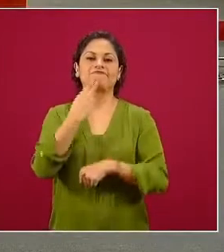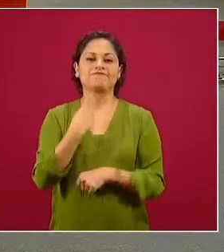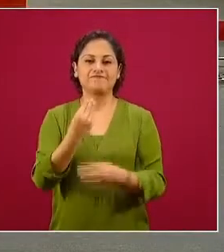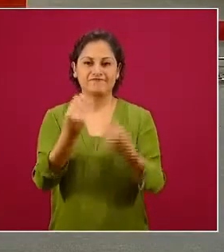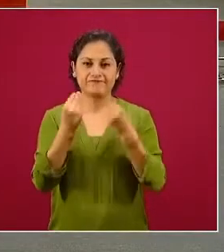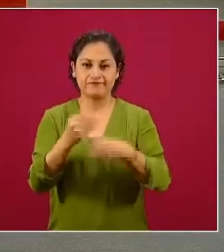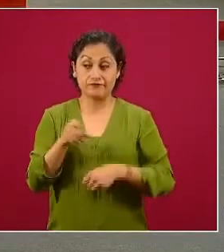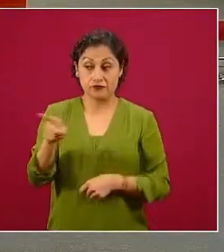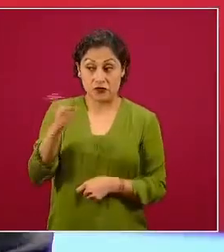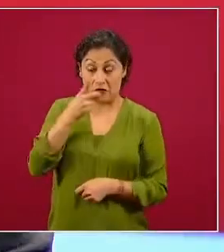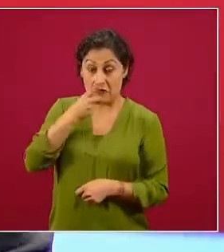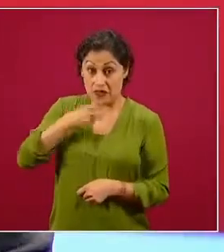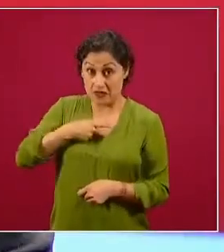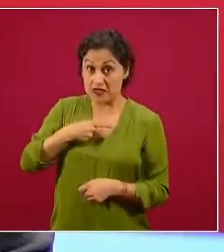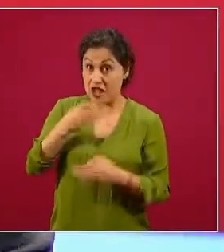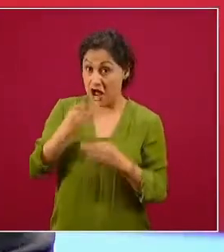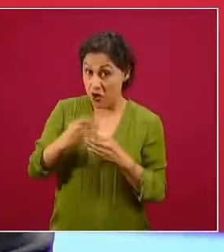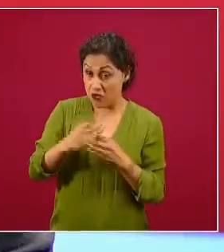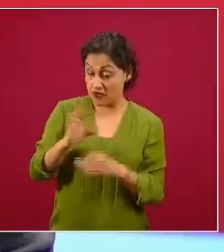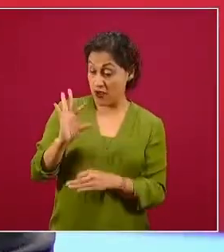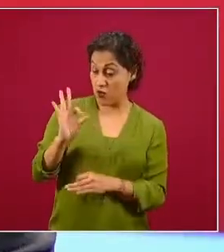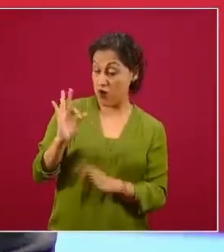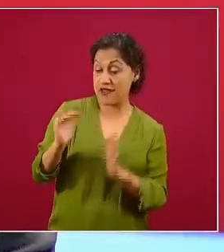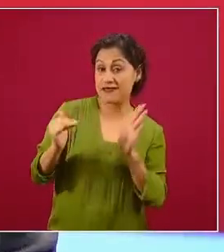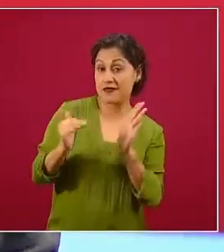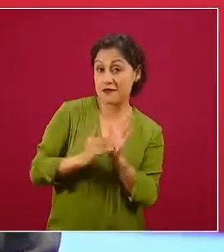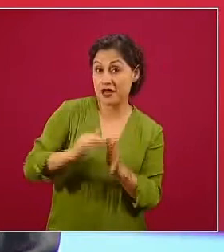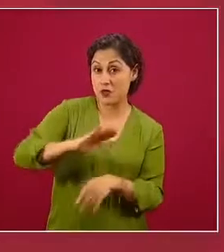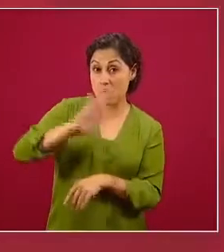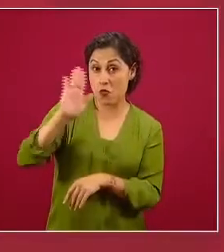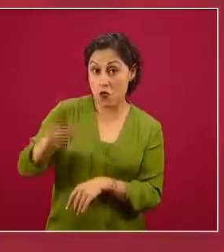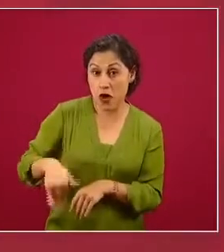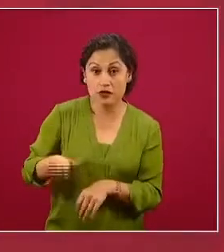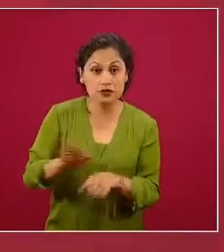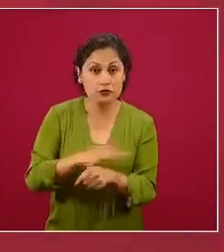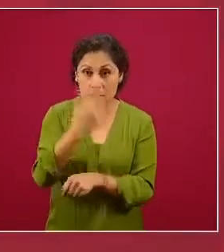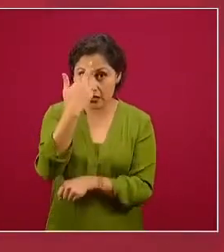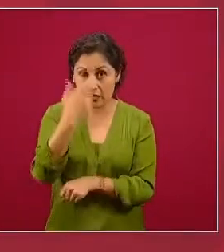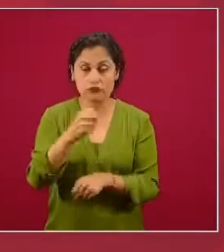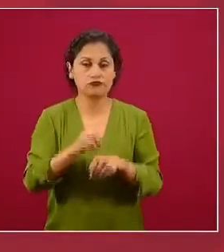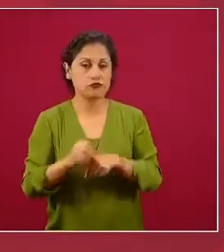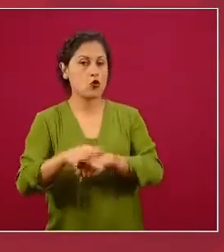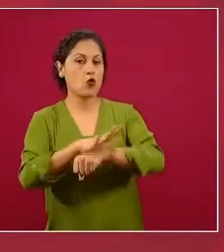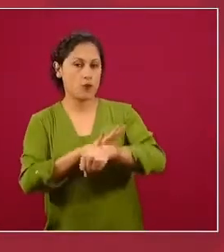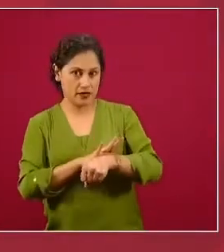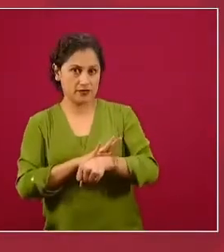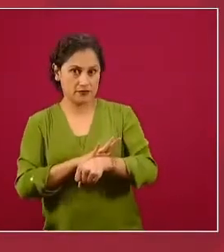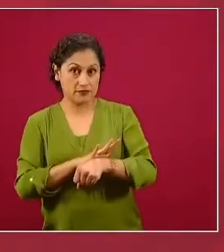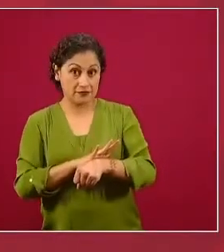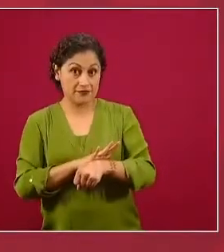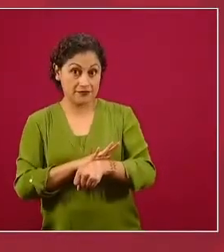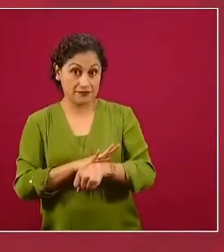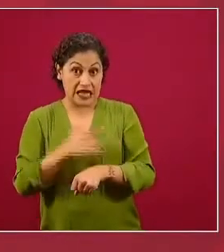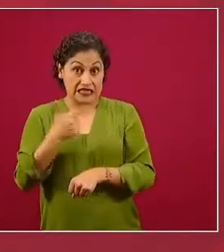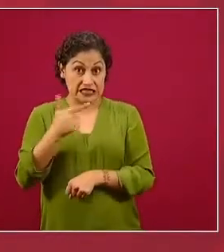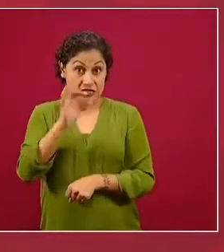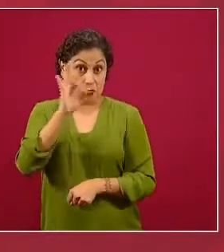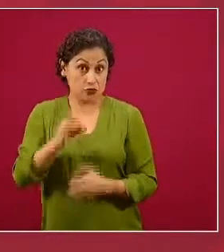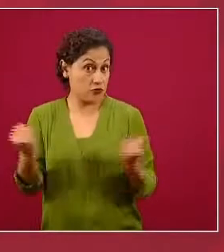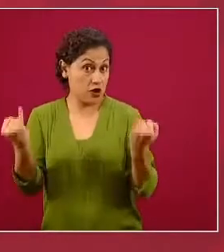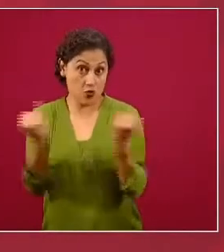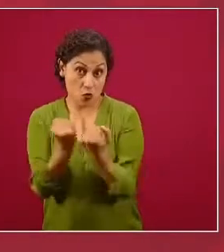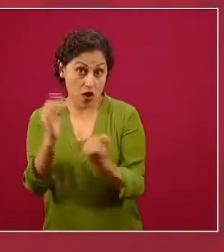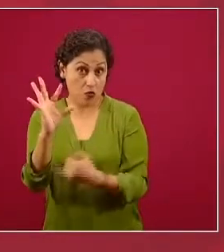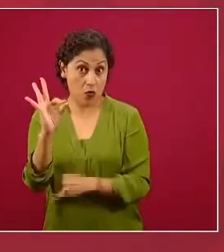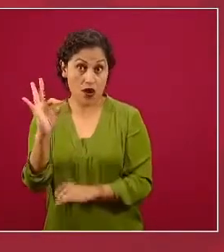estamos alcanzando, muy desafortunadamente, cerca de 40,000 muertes por COVID. 7% son 40,000 muertes.